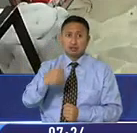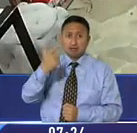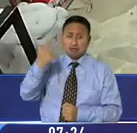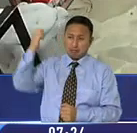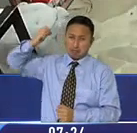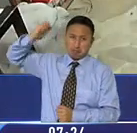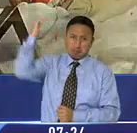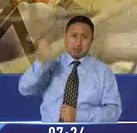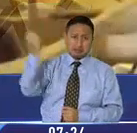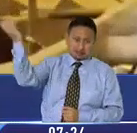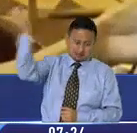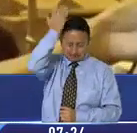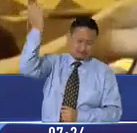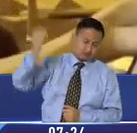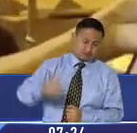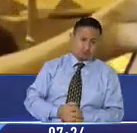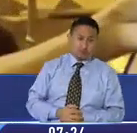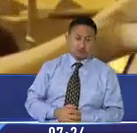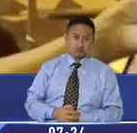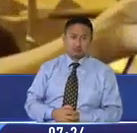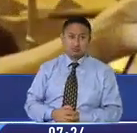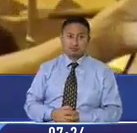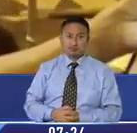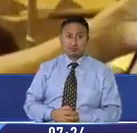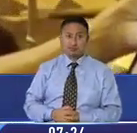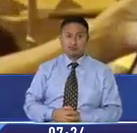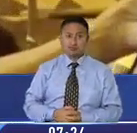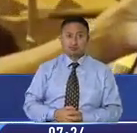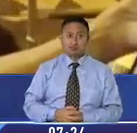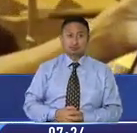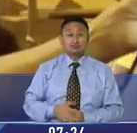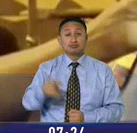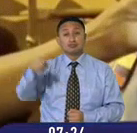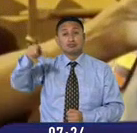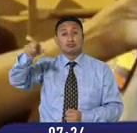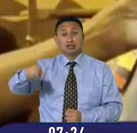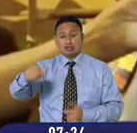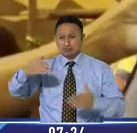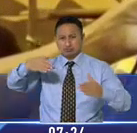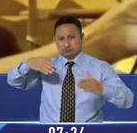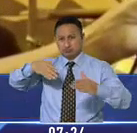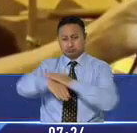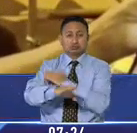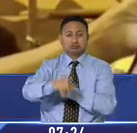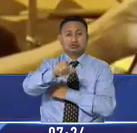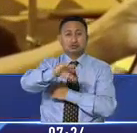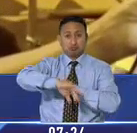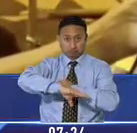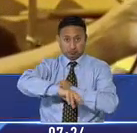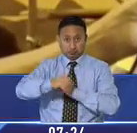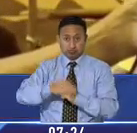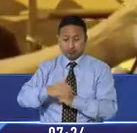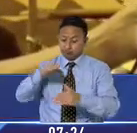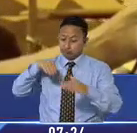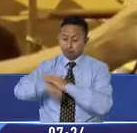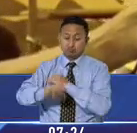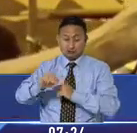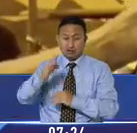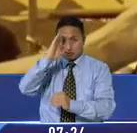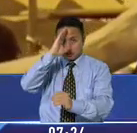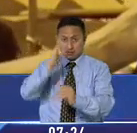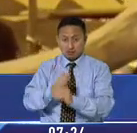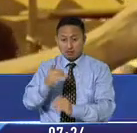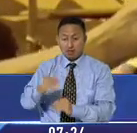en la cabeza. De una manera abrupta, irrumpen antisociales con la finalidad